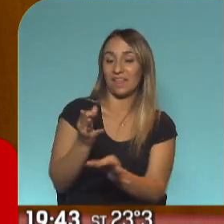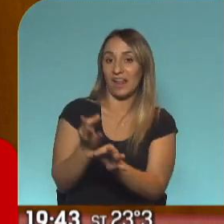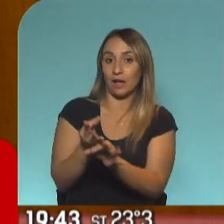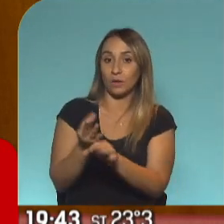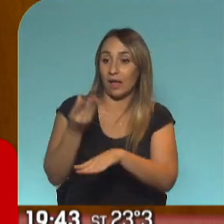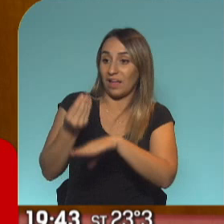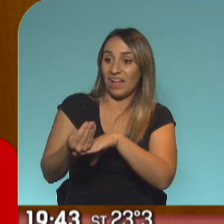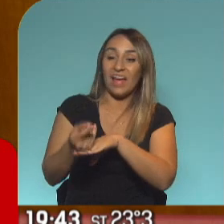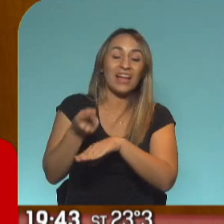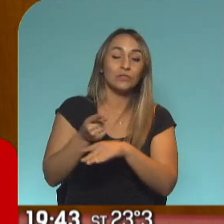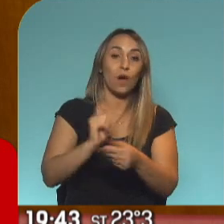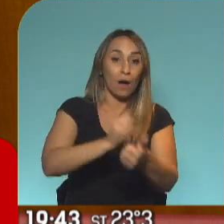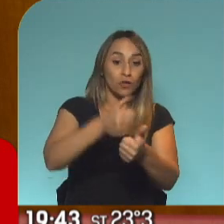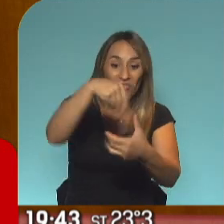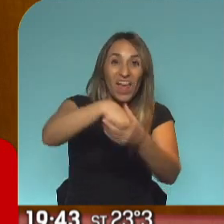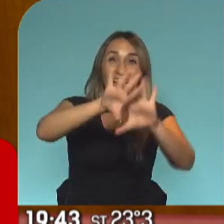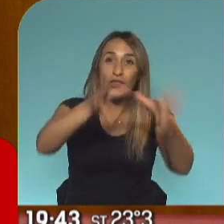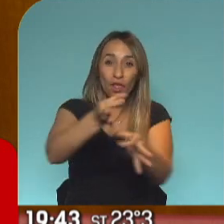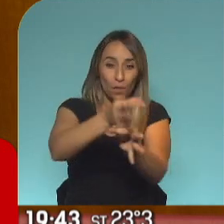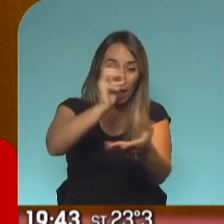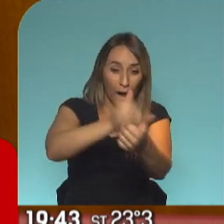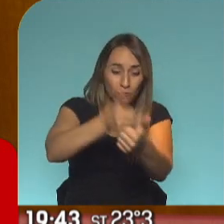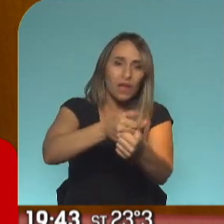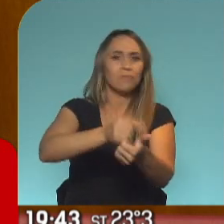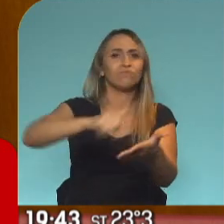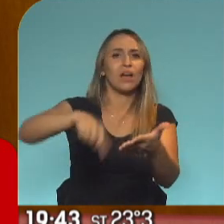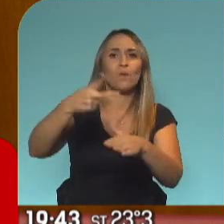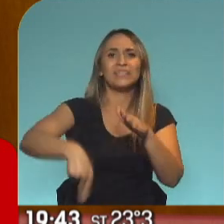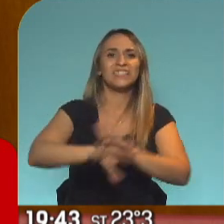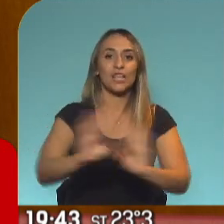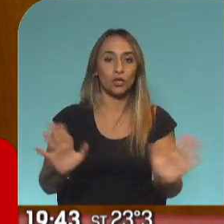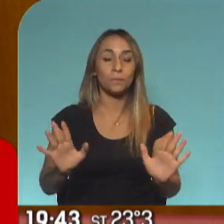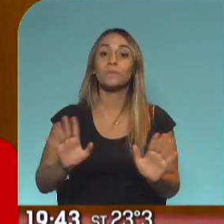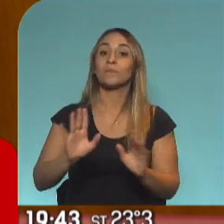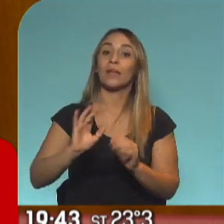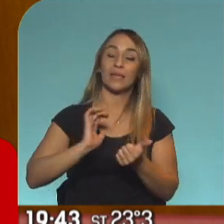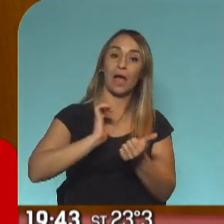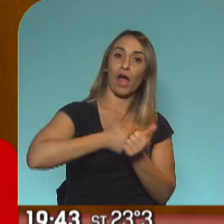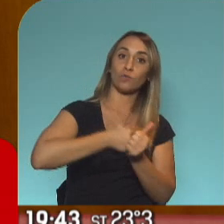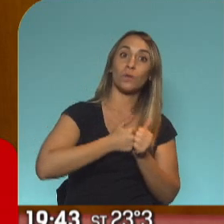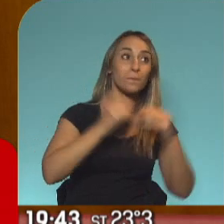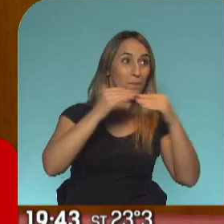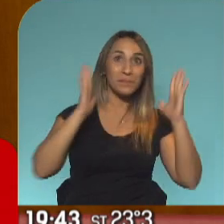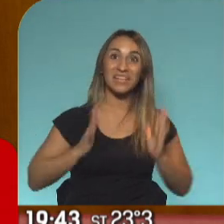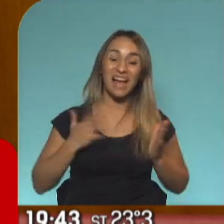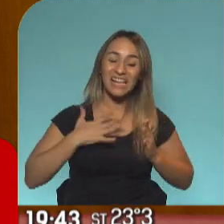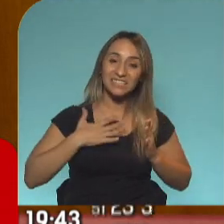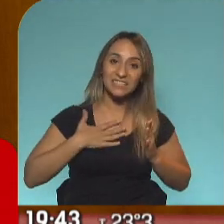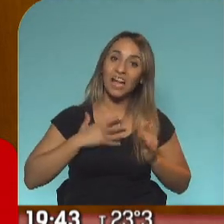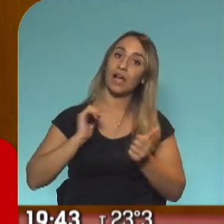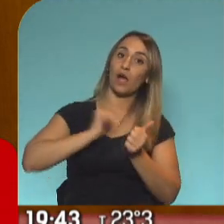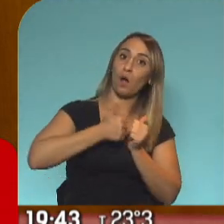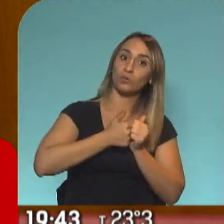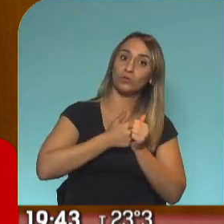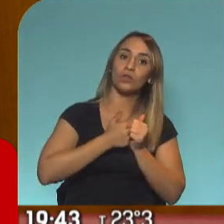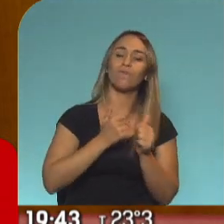los dieron por prescriptos. Y los hechos que fueron en mi casa los dieron como lugar a duda. No lo dan por